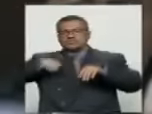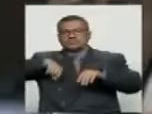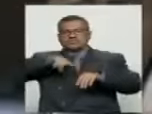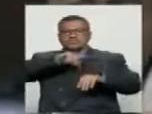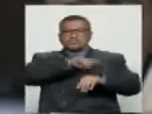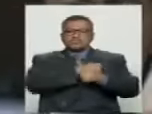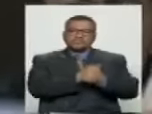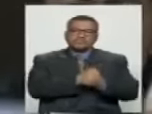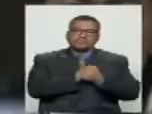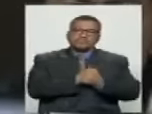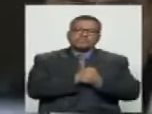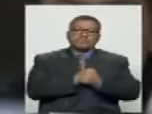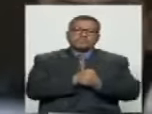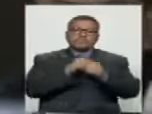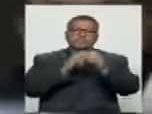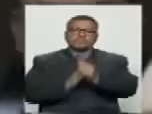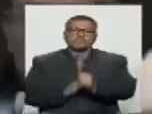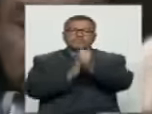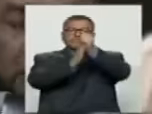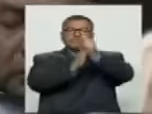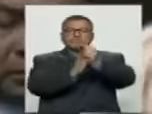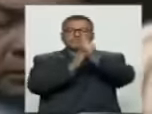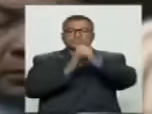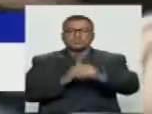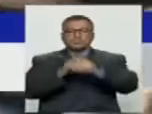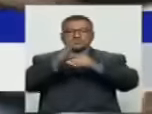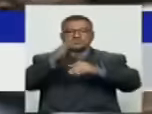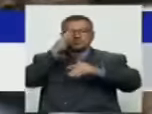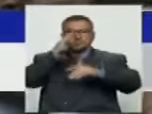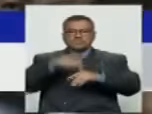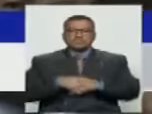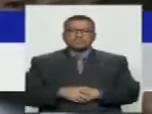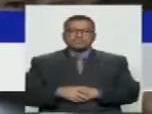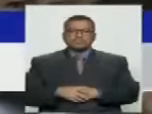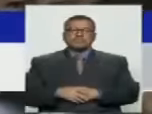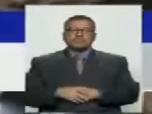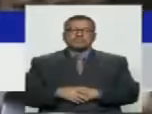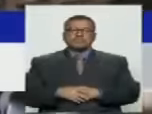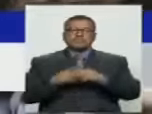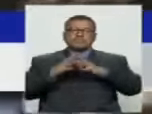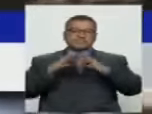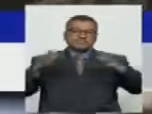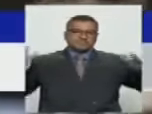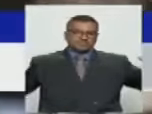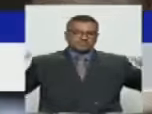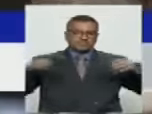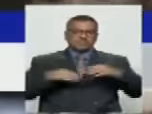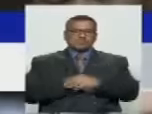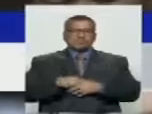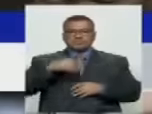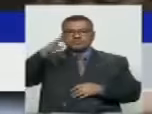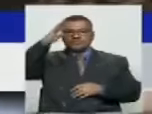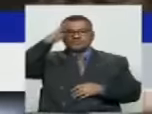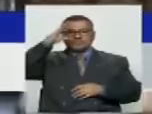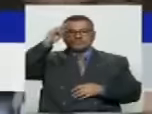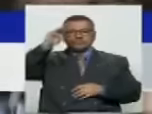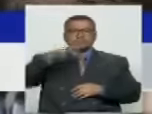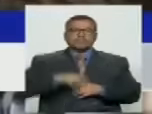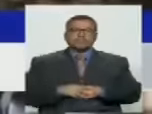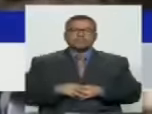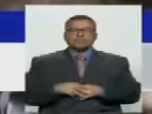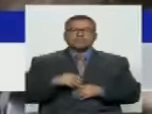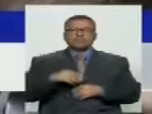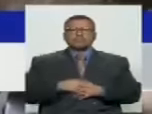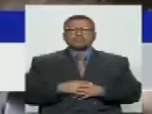querido y amado líder, comandante de comandantes, el gigante Fidel Castro